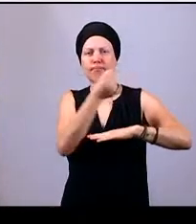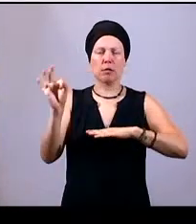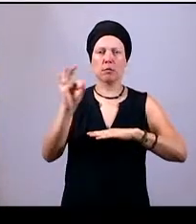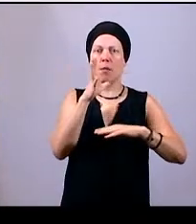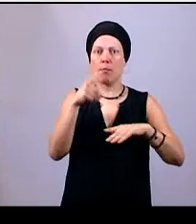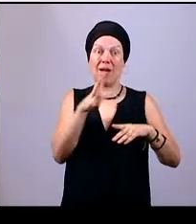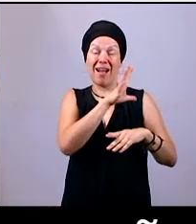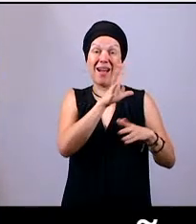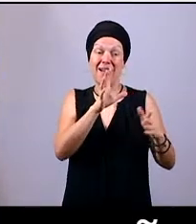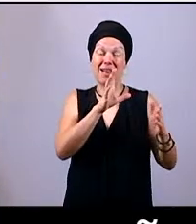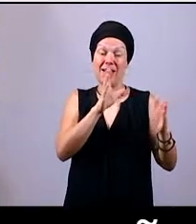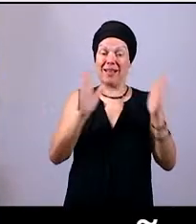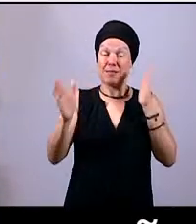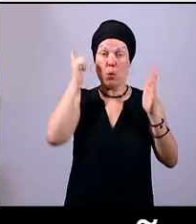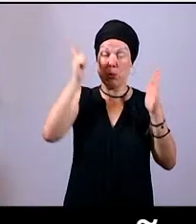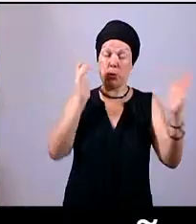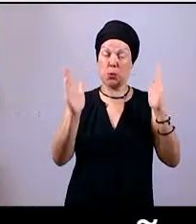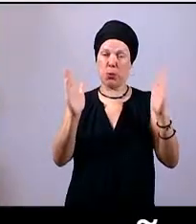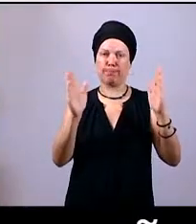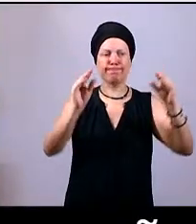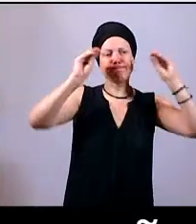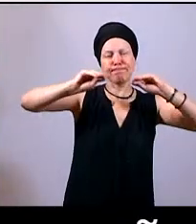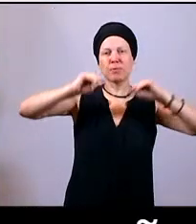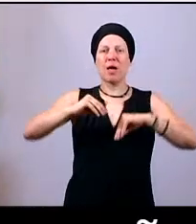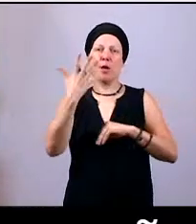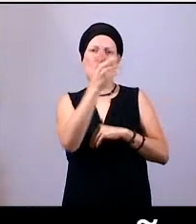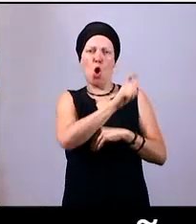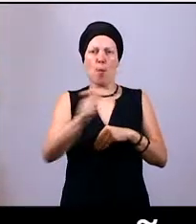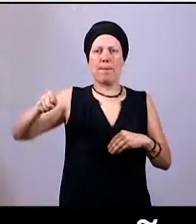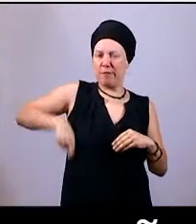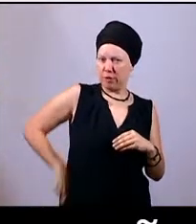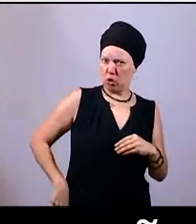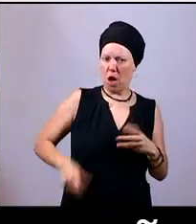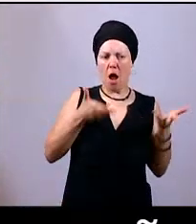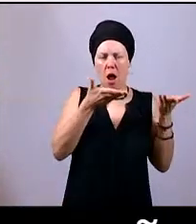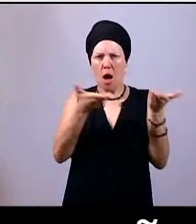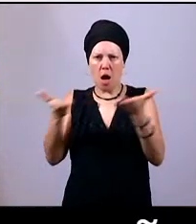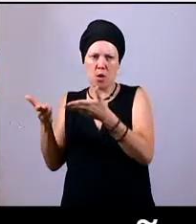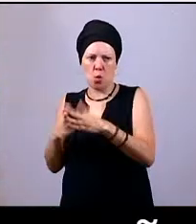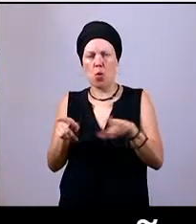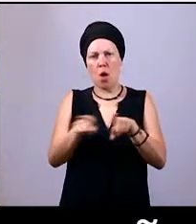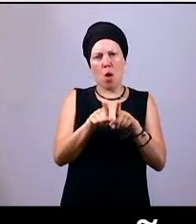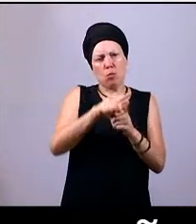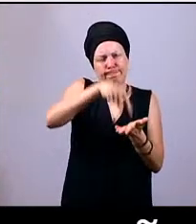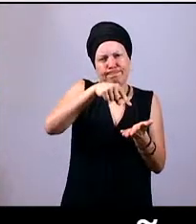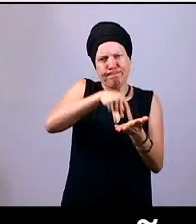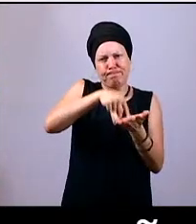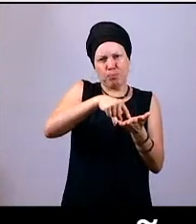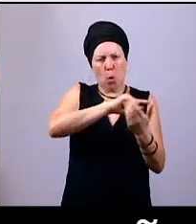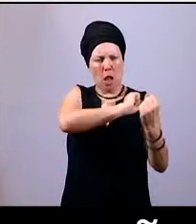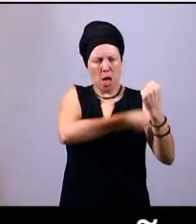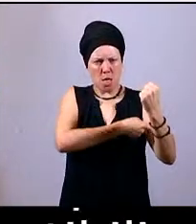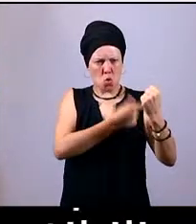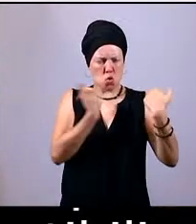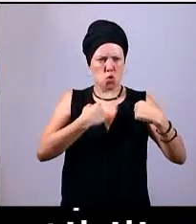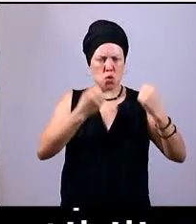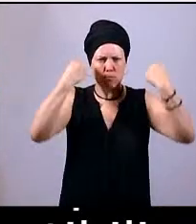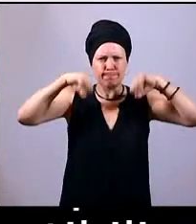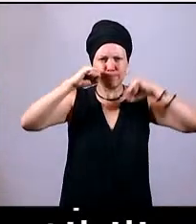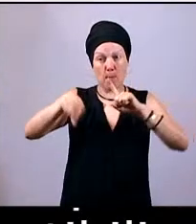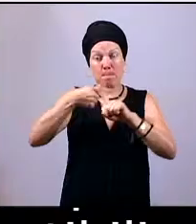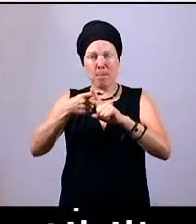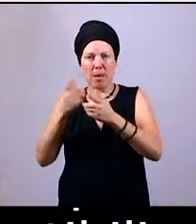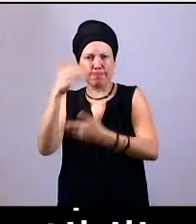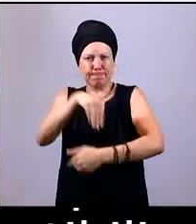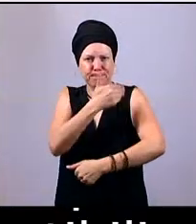tecnificación. Serán 5 profesionales que les ayudarán a compatibilizar su exigente formación deportiva con su desarrollo